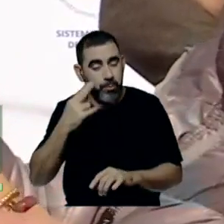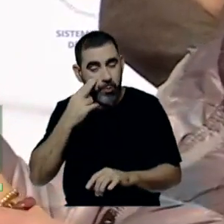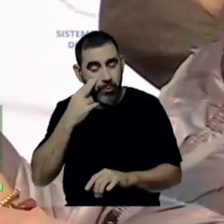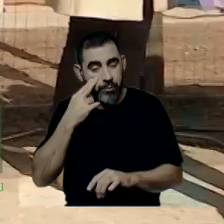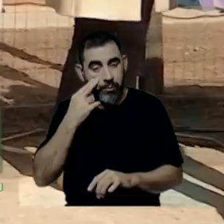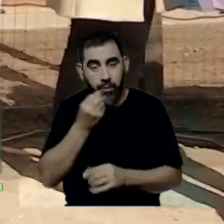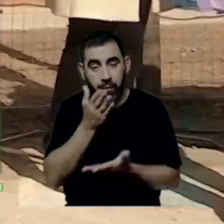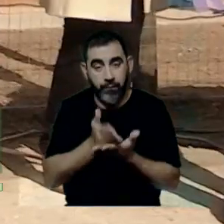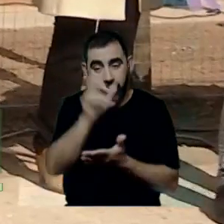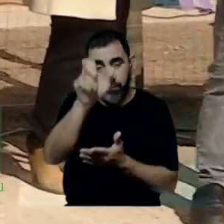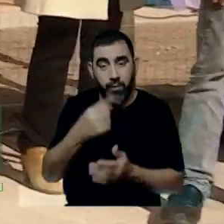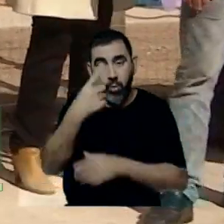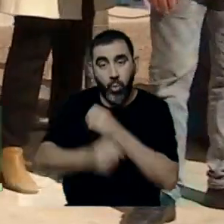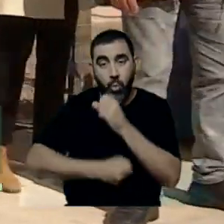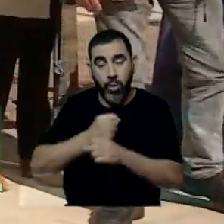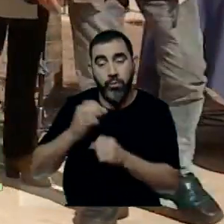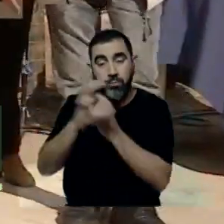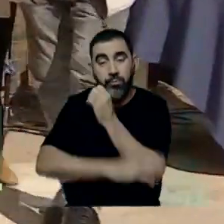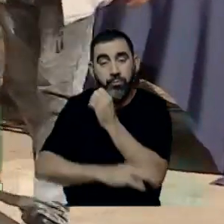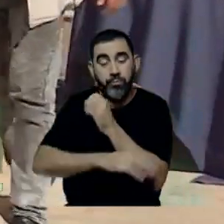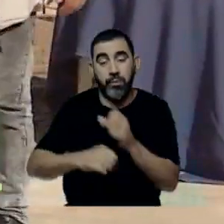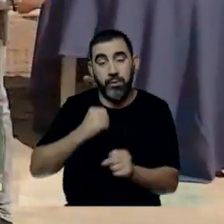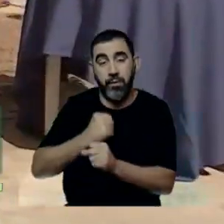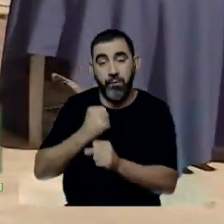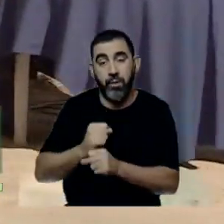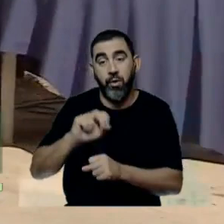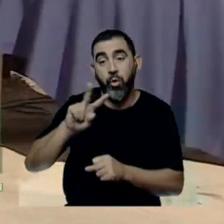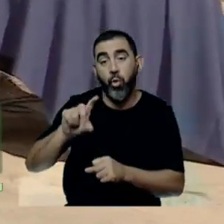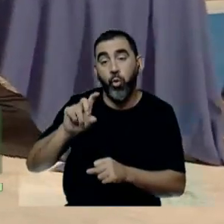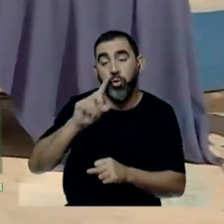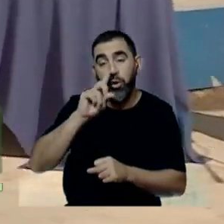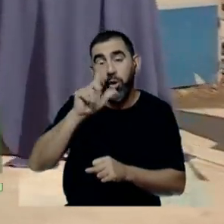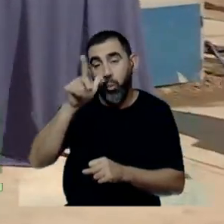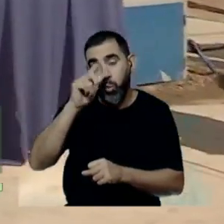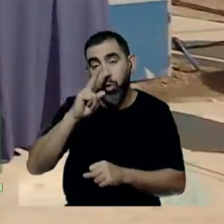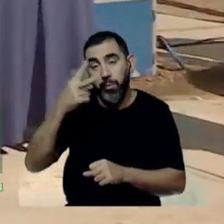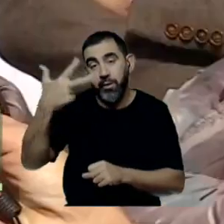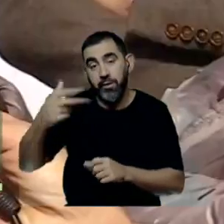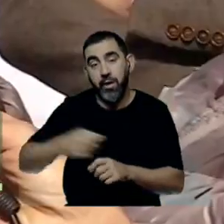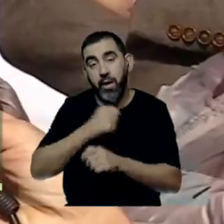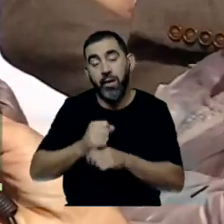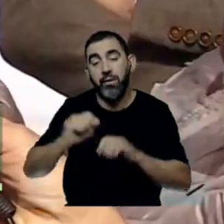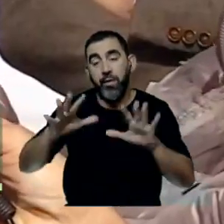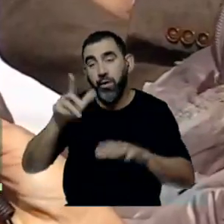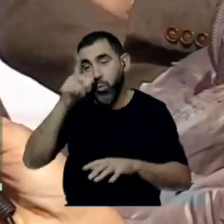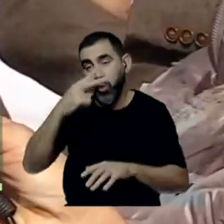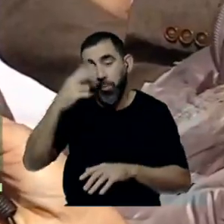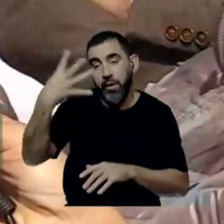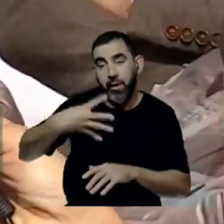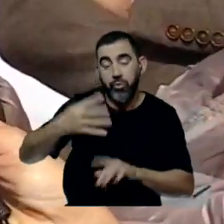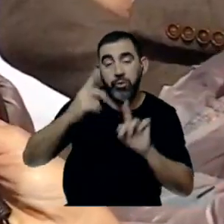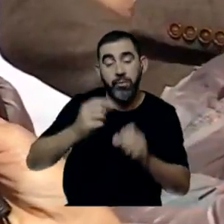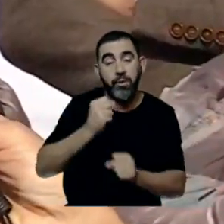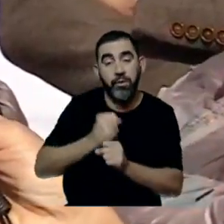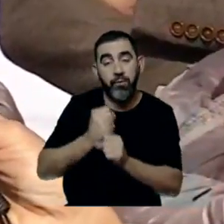La beneficiaria durante un año fue empleada doméstica de Moreira, entre el 12 de julio de 2013 hasta el 10 de julio de 2014, así como también